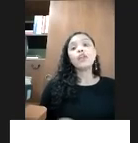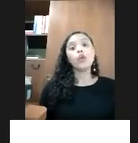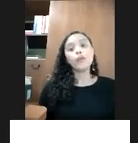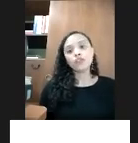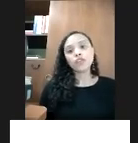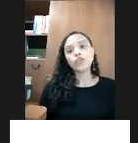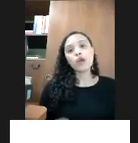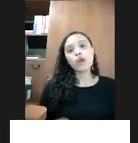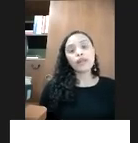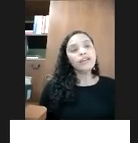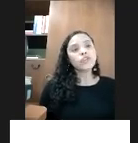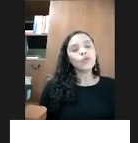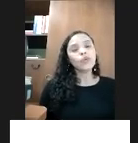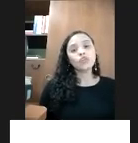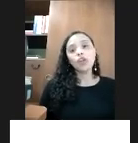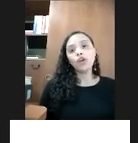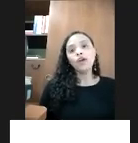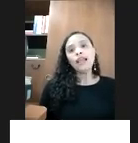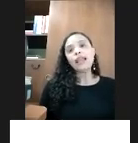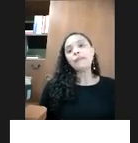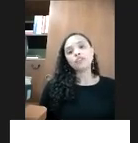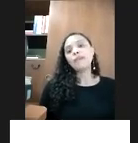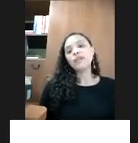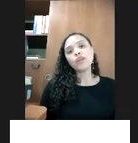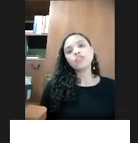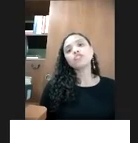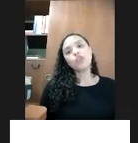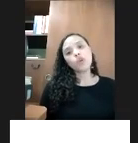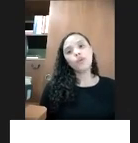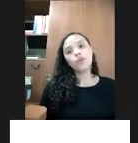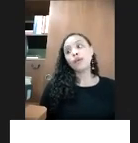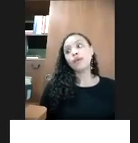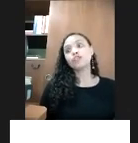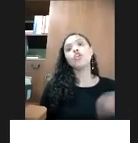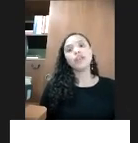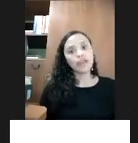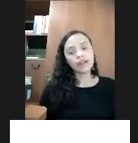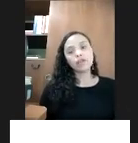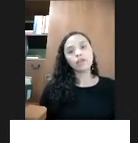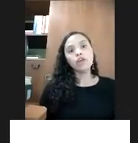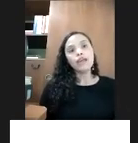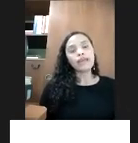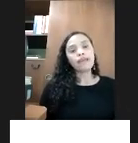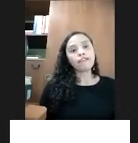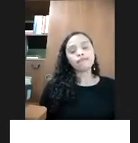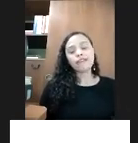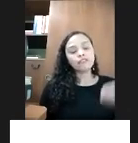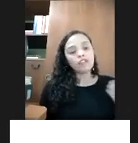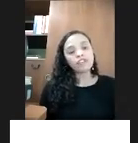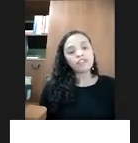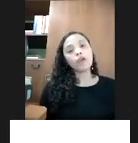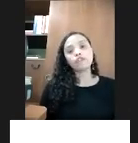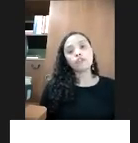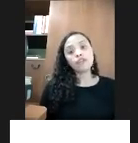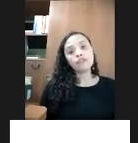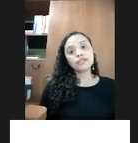los dos procesos que ahora son uno solo, las personas mayores son los más vulnerables, son los que cargan son